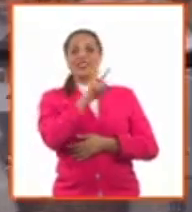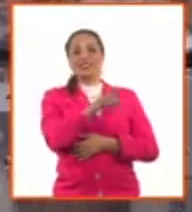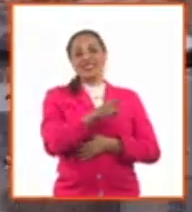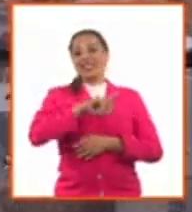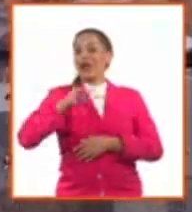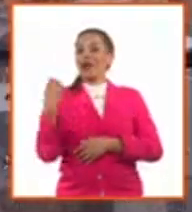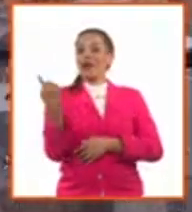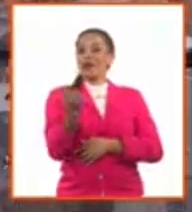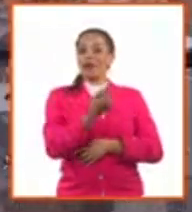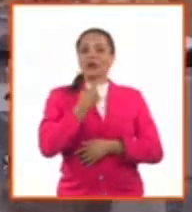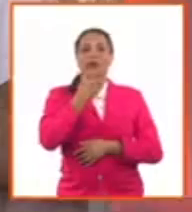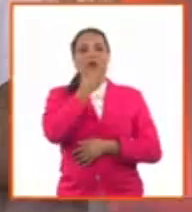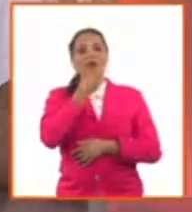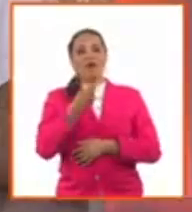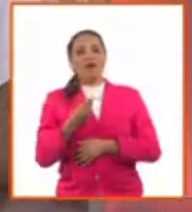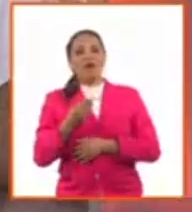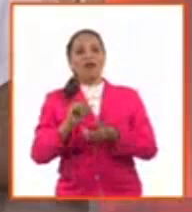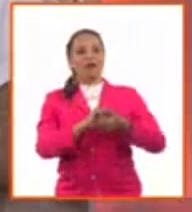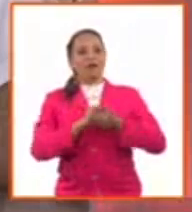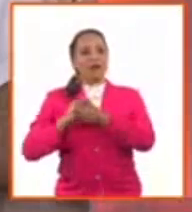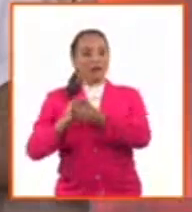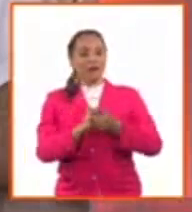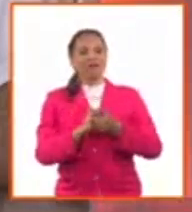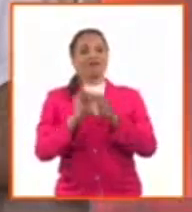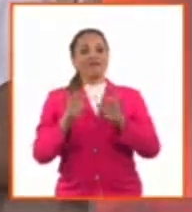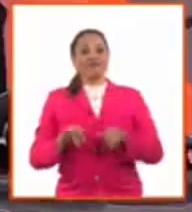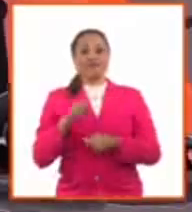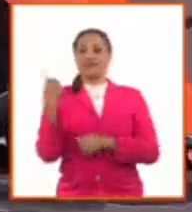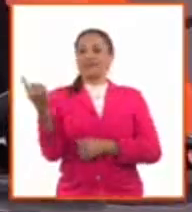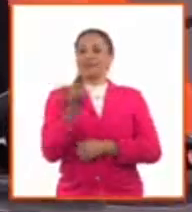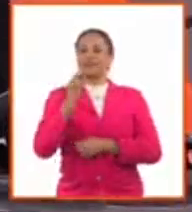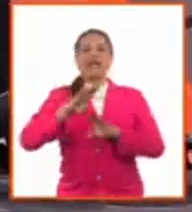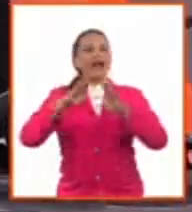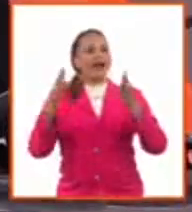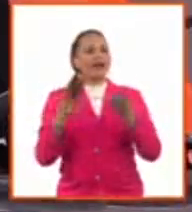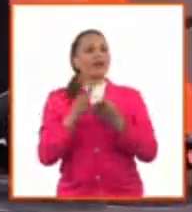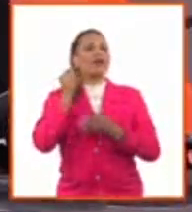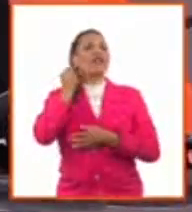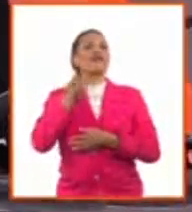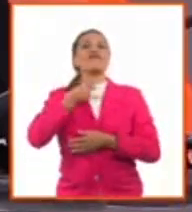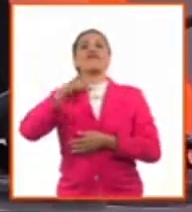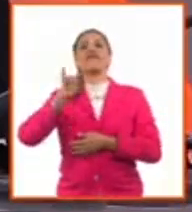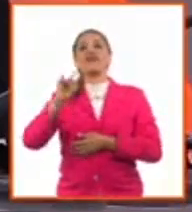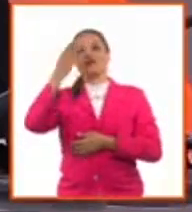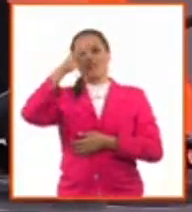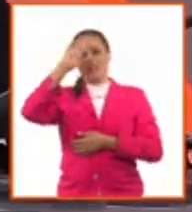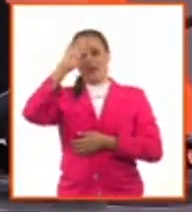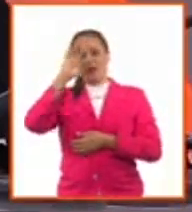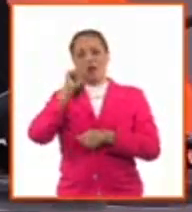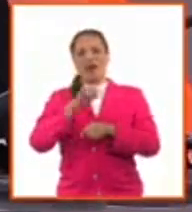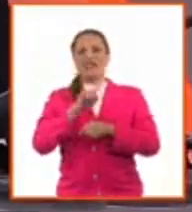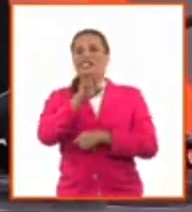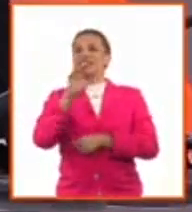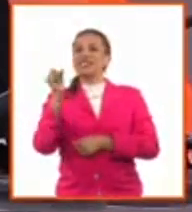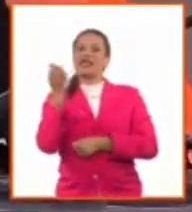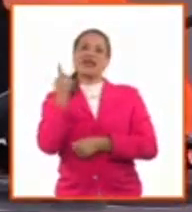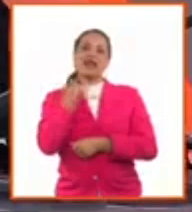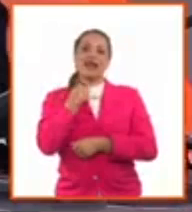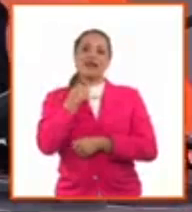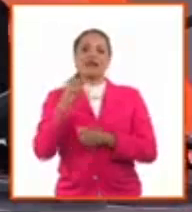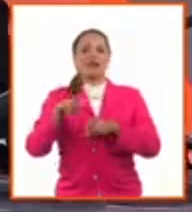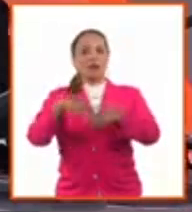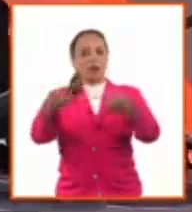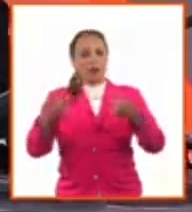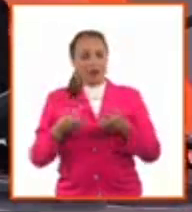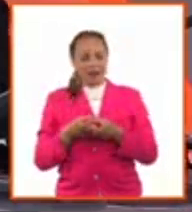ti, a todos ustedes, a los compañeros del Secretariado Nacional y a toda la FEU de Cuba en este centenario y en este camino